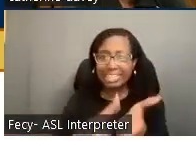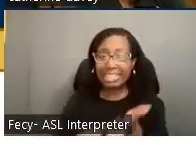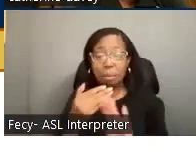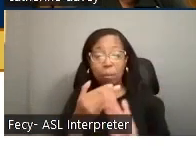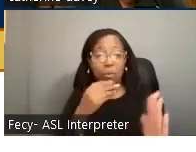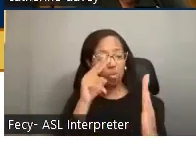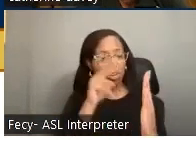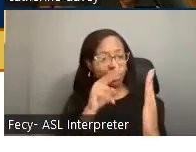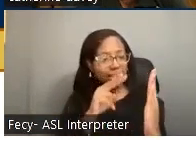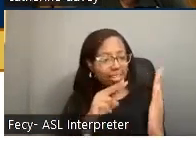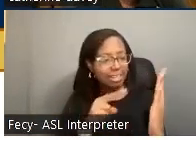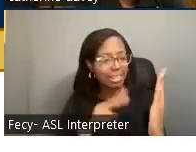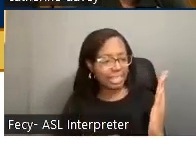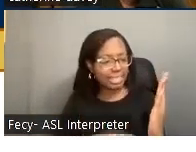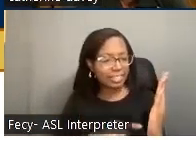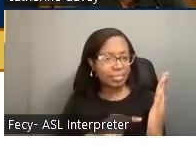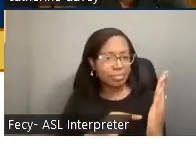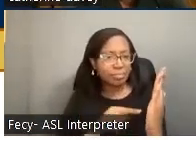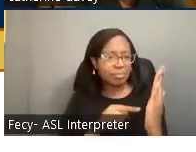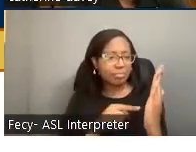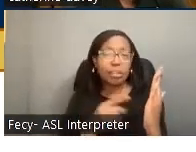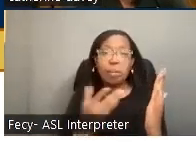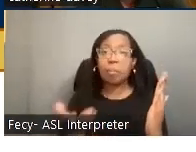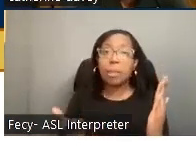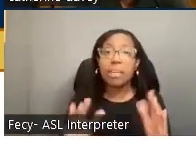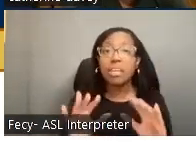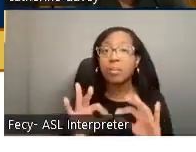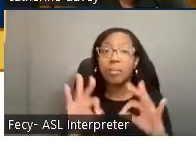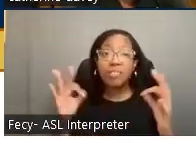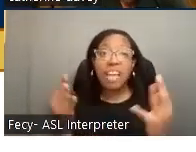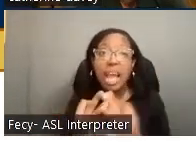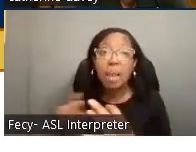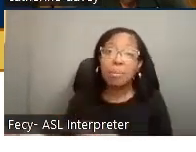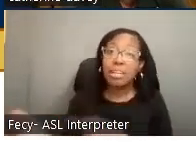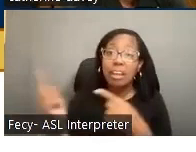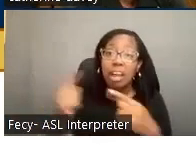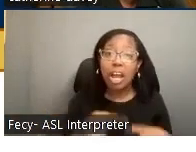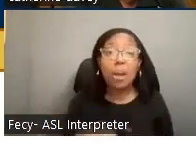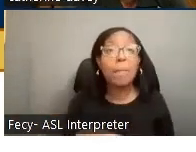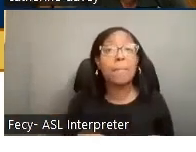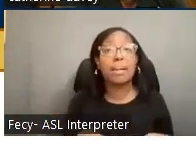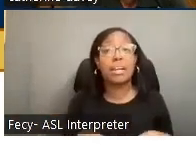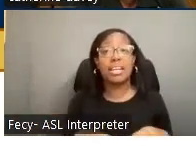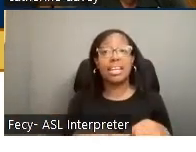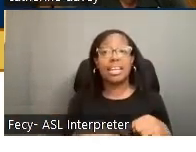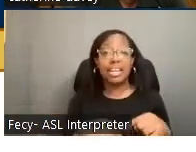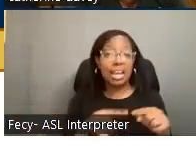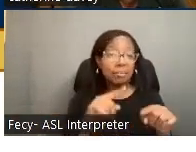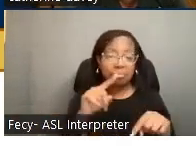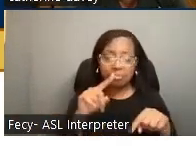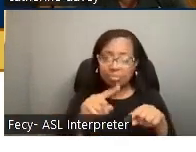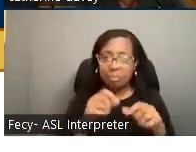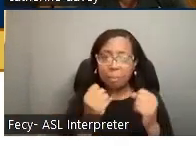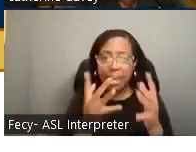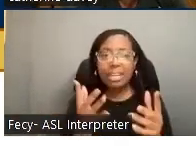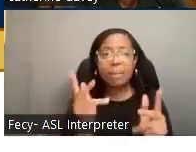caso yo estaría leyendo el contrato. Entonces había todo un equipo. Tal vez tu tío vino a ayudar a tu papá, tal vez había otra